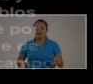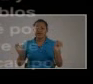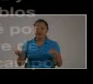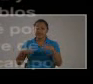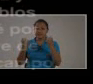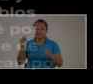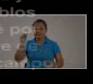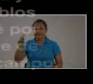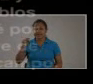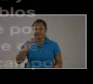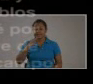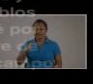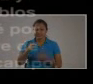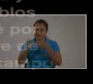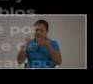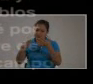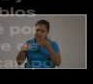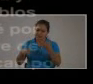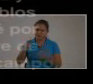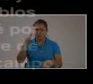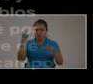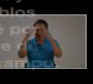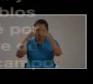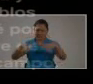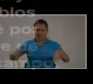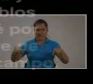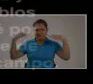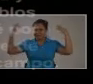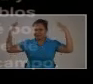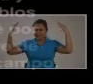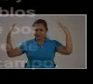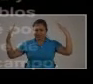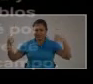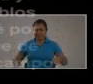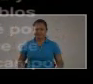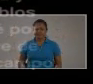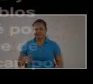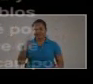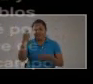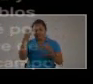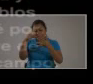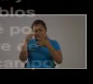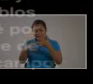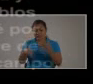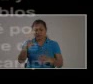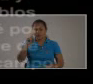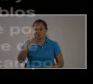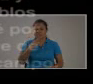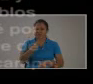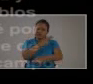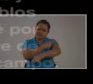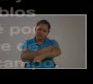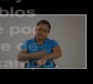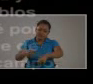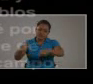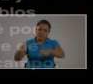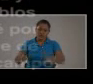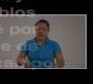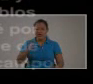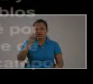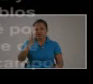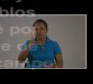está describiendo una derrota terrible. Ahí está describiendo el desenlace final de